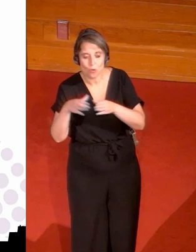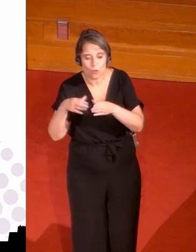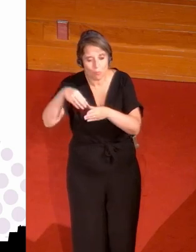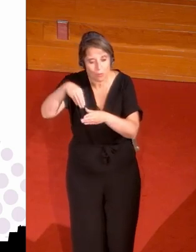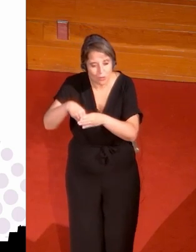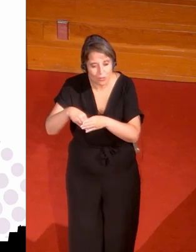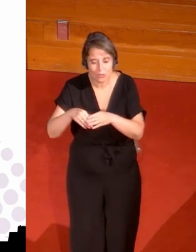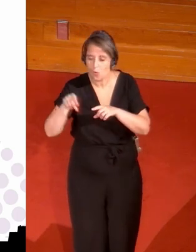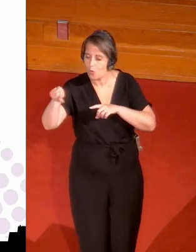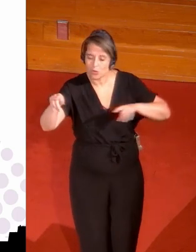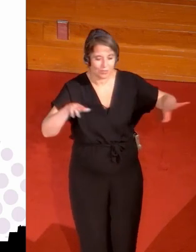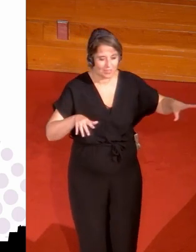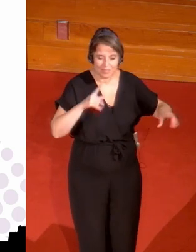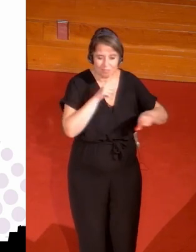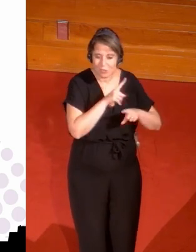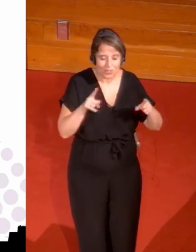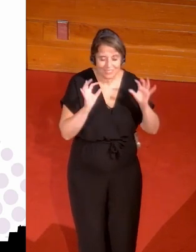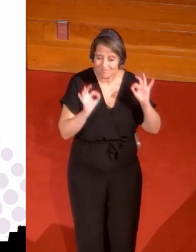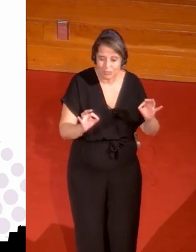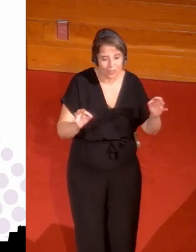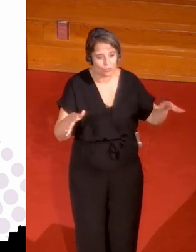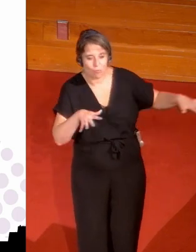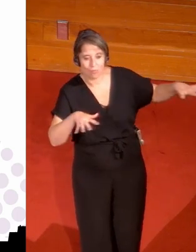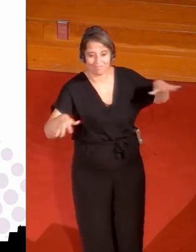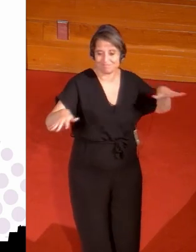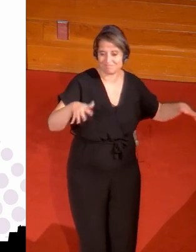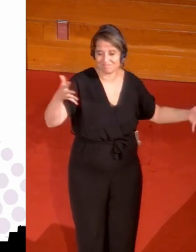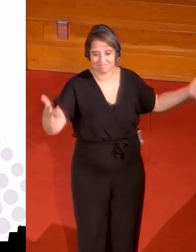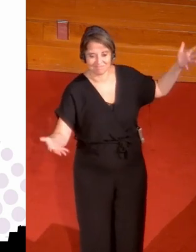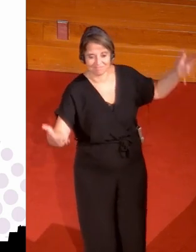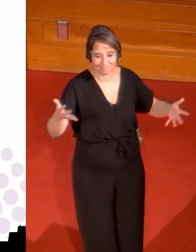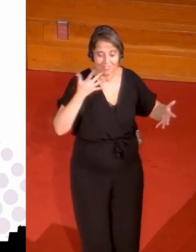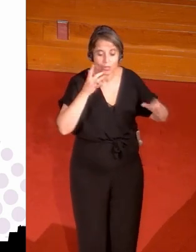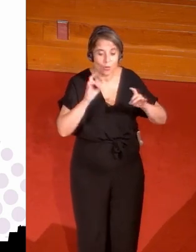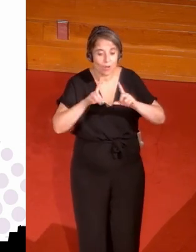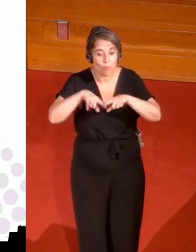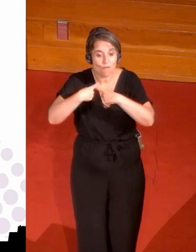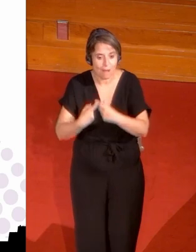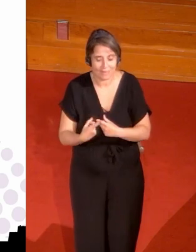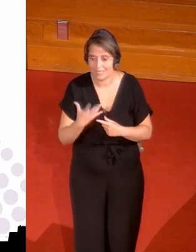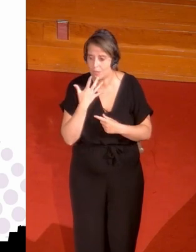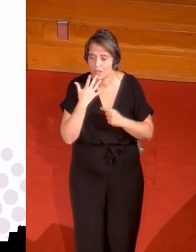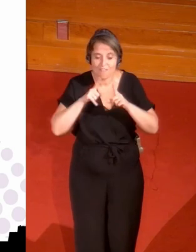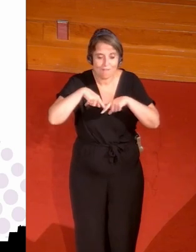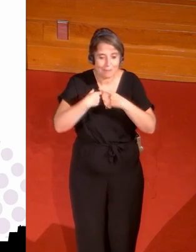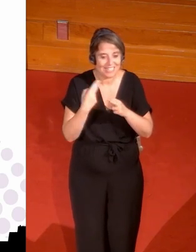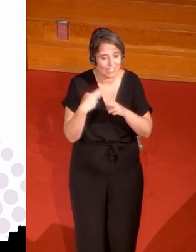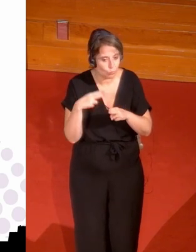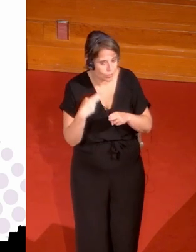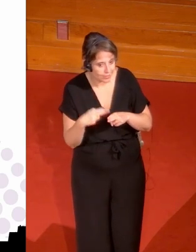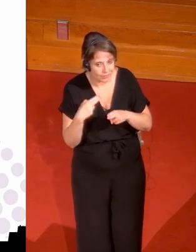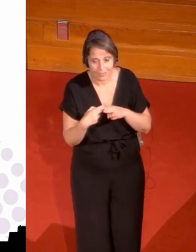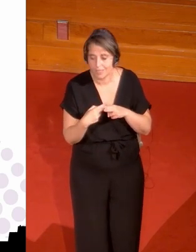hay un ap pero no hay un aparato y no sé qué entonces por ejemplo Bueno hay como familias que familias políticas que